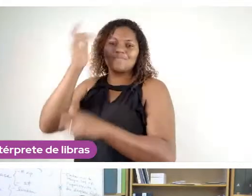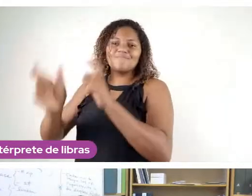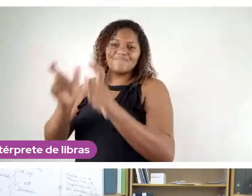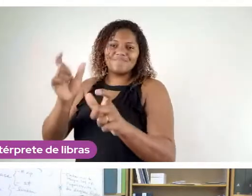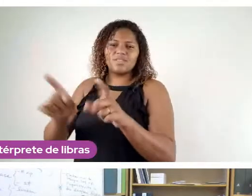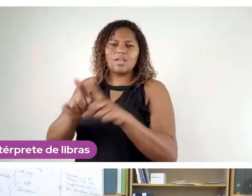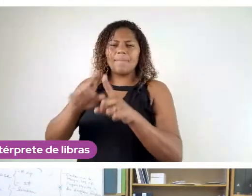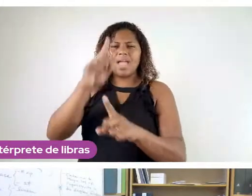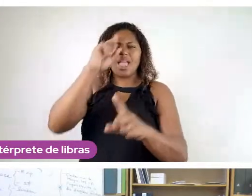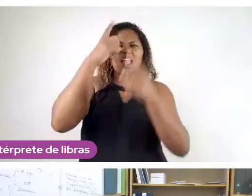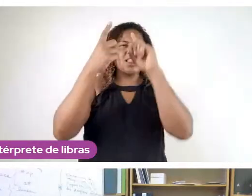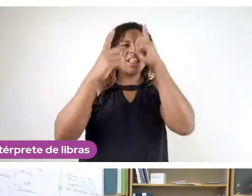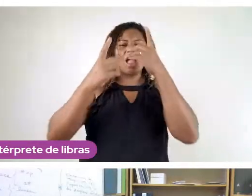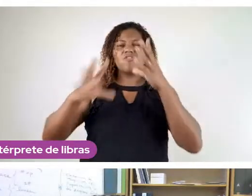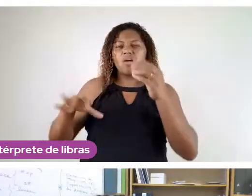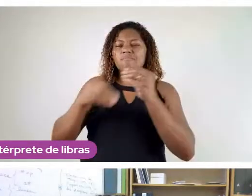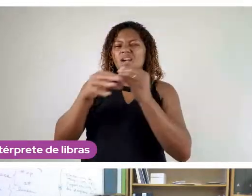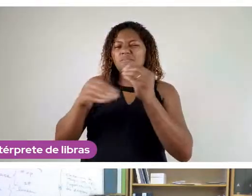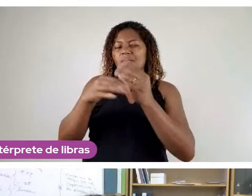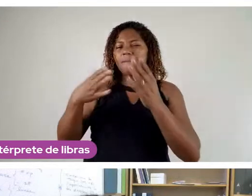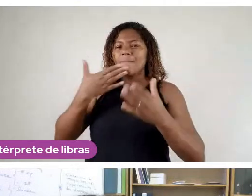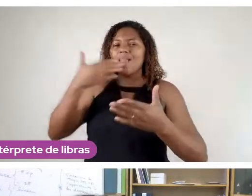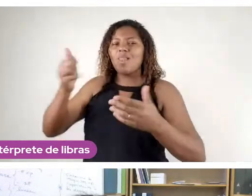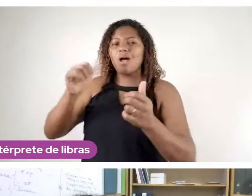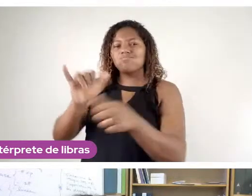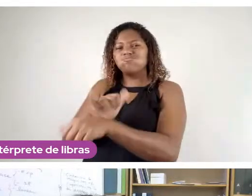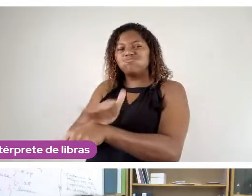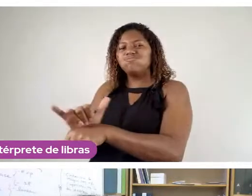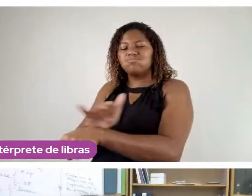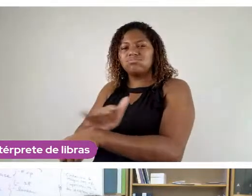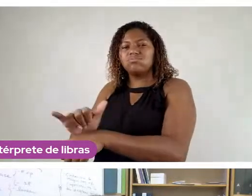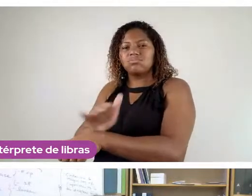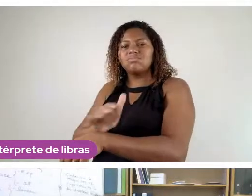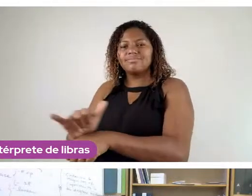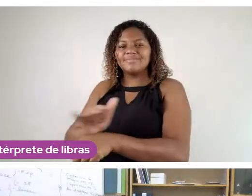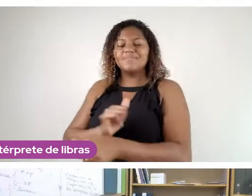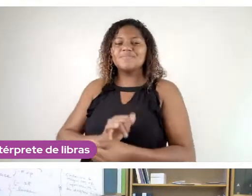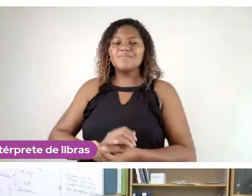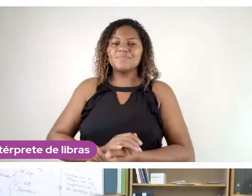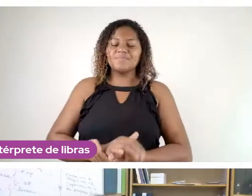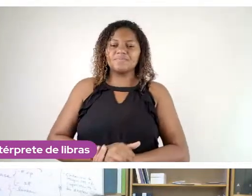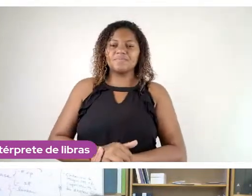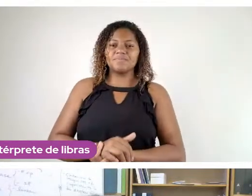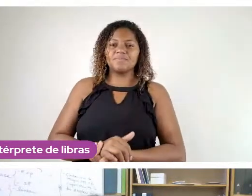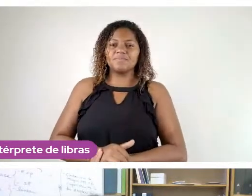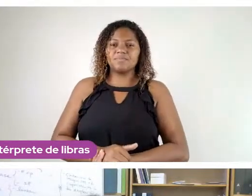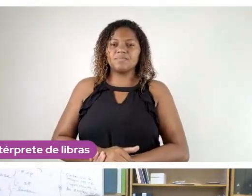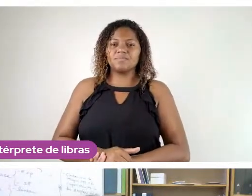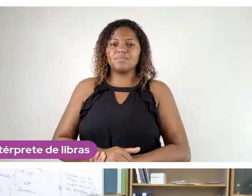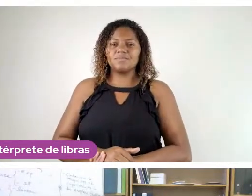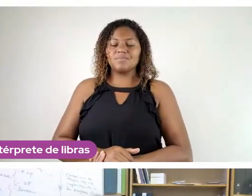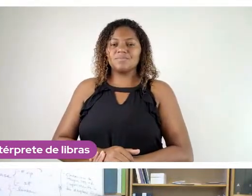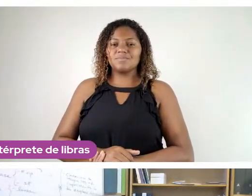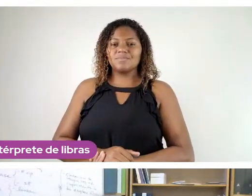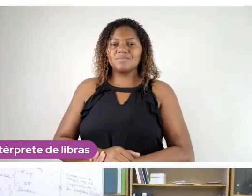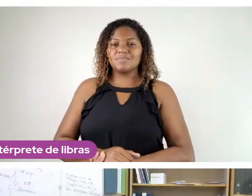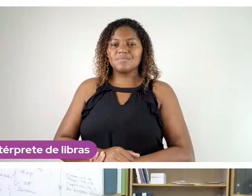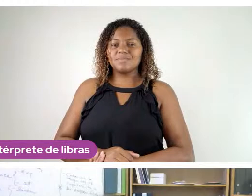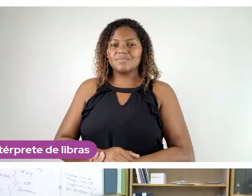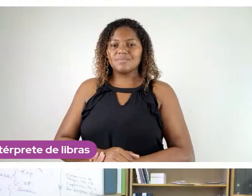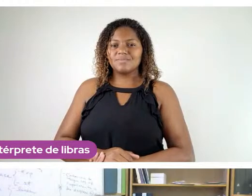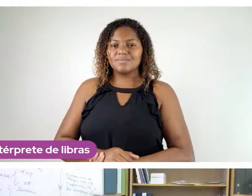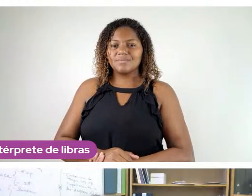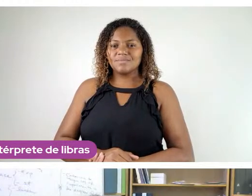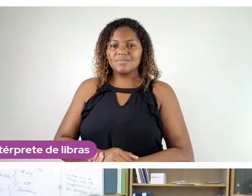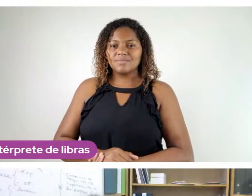ideas, simplemente son procesos más lentos, cuestan más, pero se puede conseguir. Y lo más importante, que no es un objetivo de desarrollo, pero